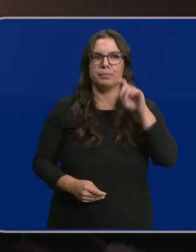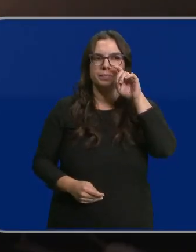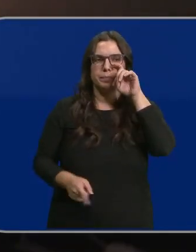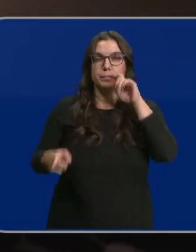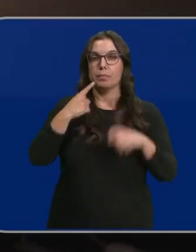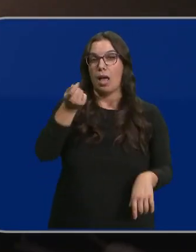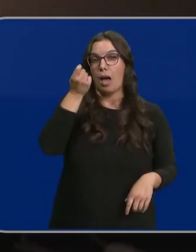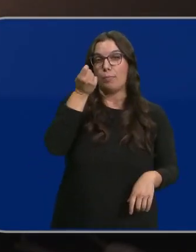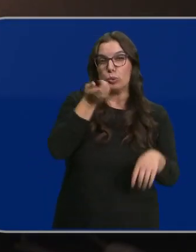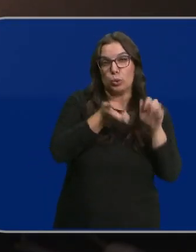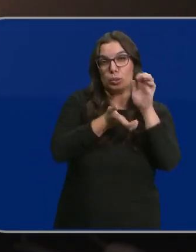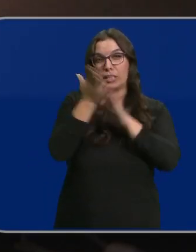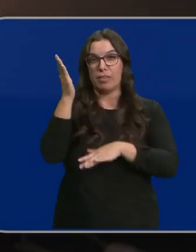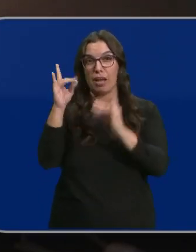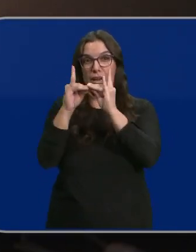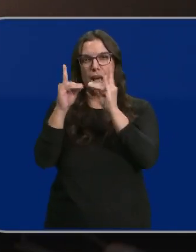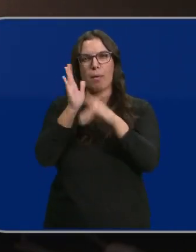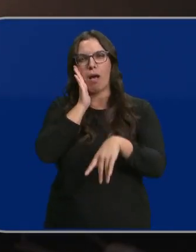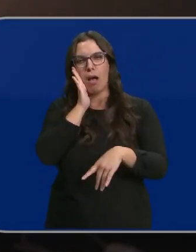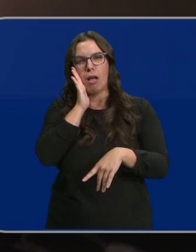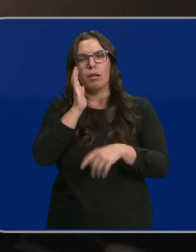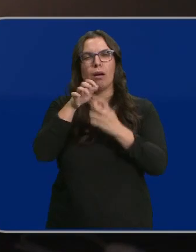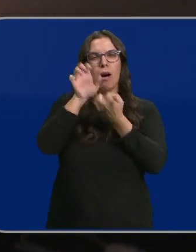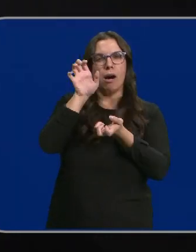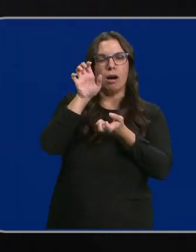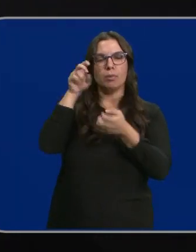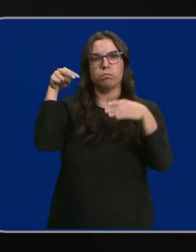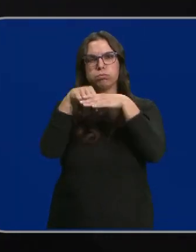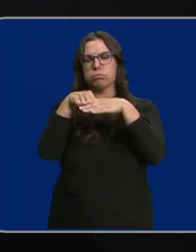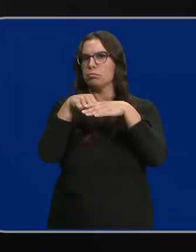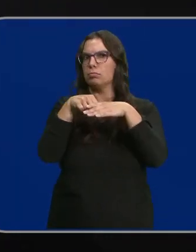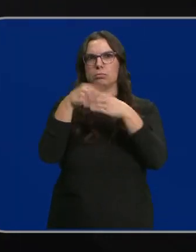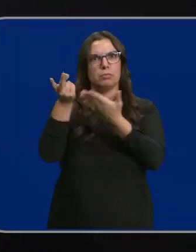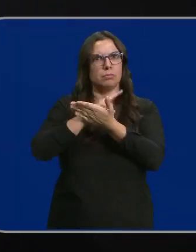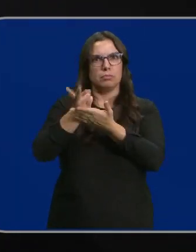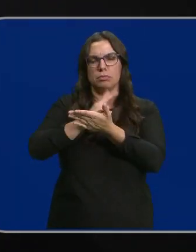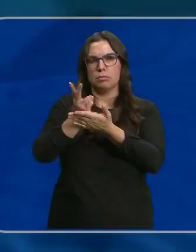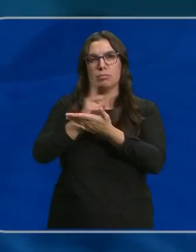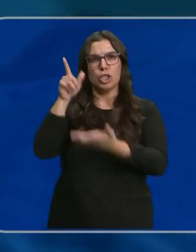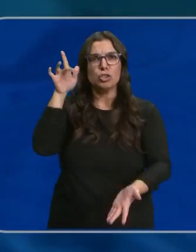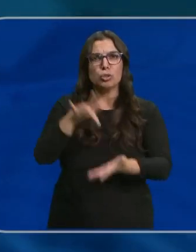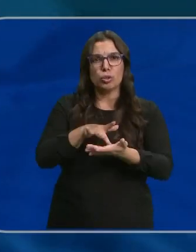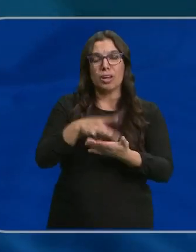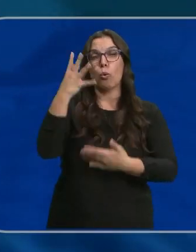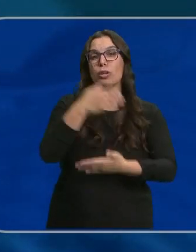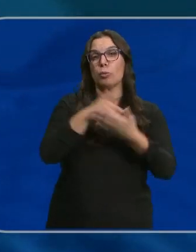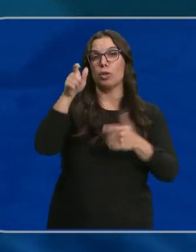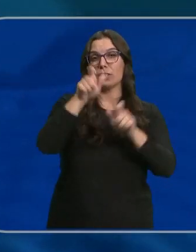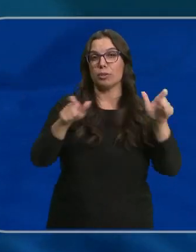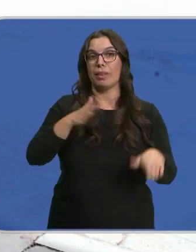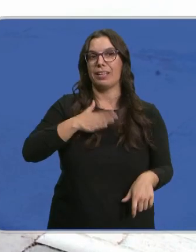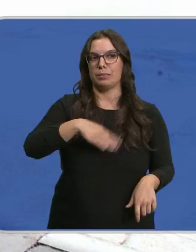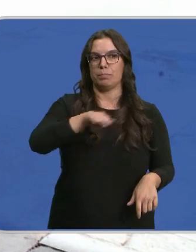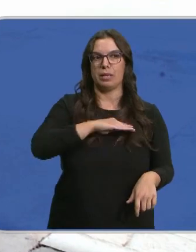Está a punto de irse a dormir, tiene sueño, pero se mete en la cama y no hay forma de pegar ojo. Es algo que le ocurre a 4 millones de